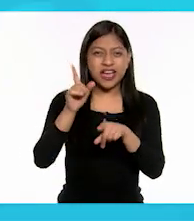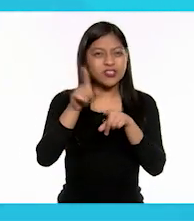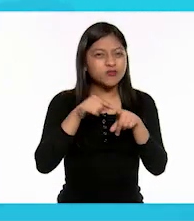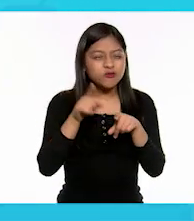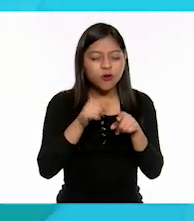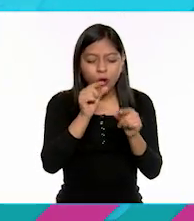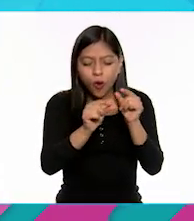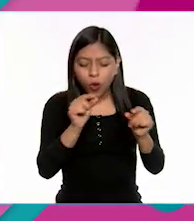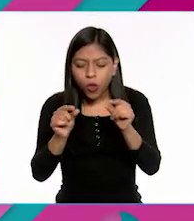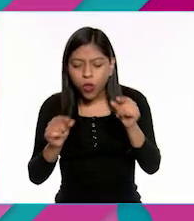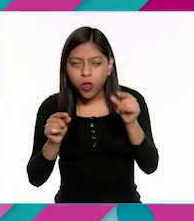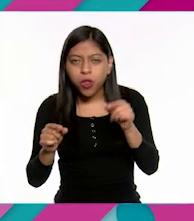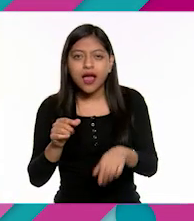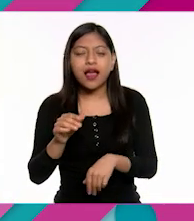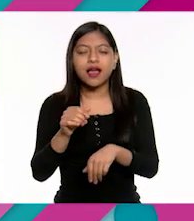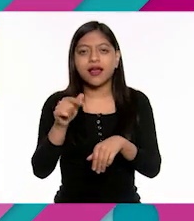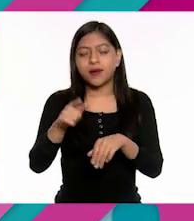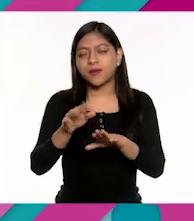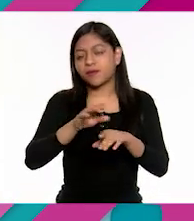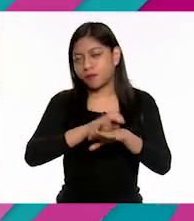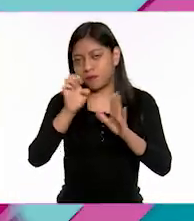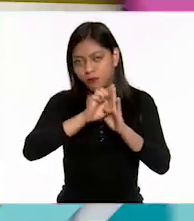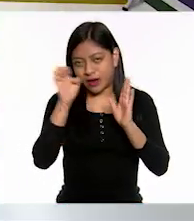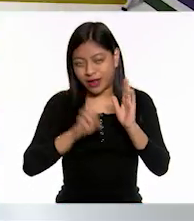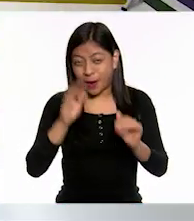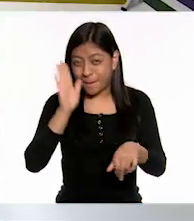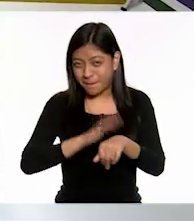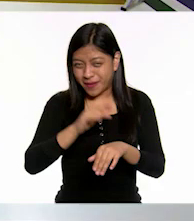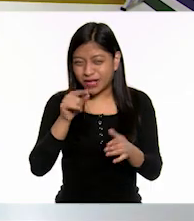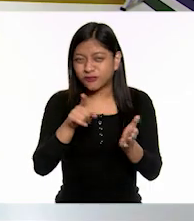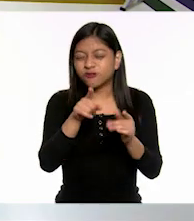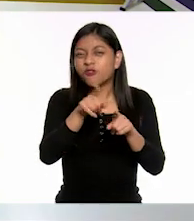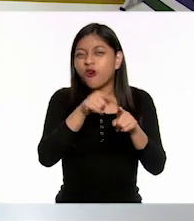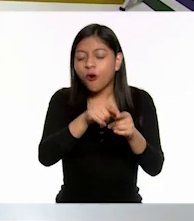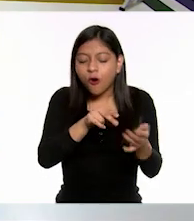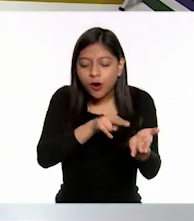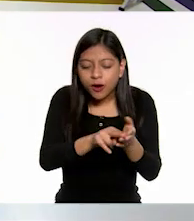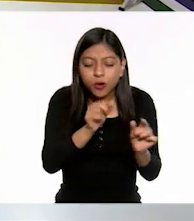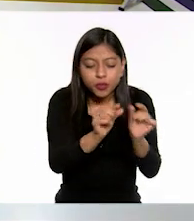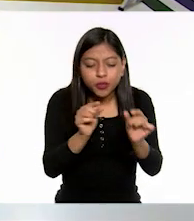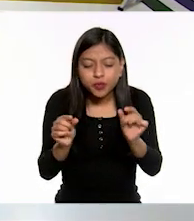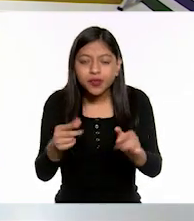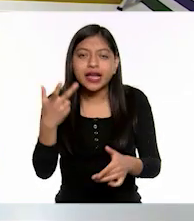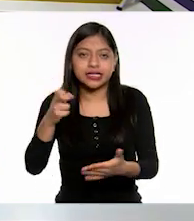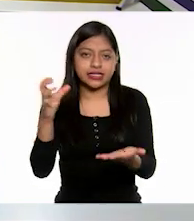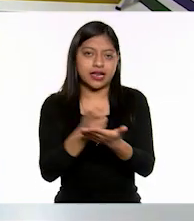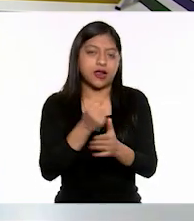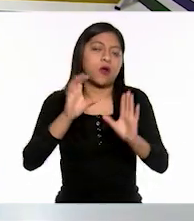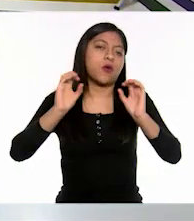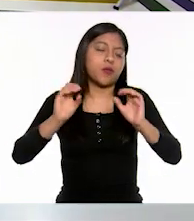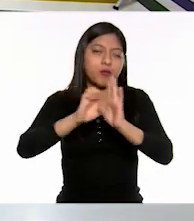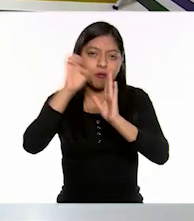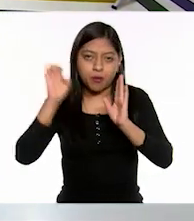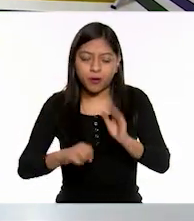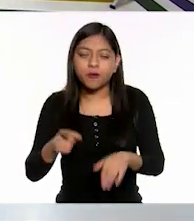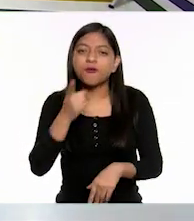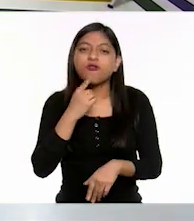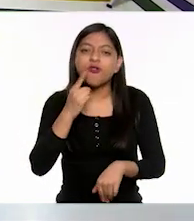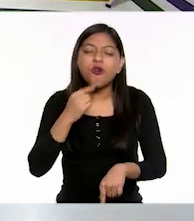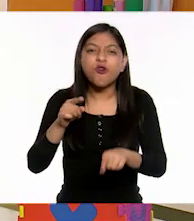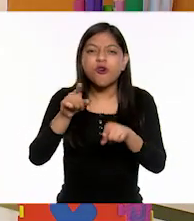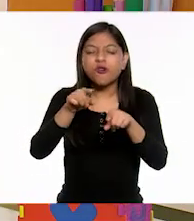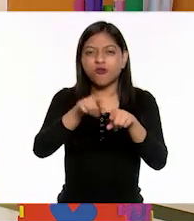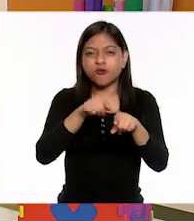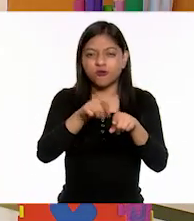más este que pudiera meter más granitos de maíz en el hoyo y con eso sabíamos quién ganado por el color fíjate de que